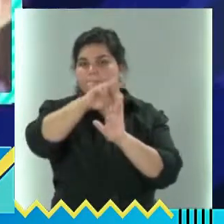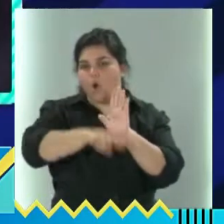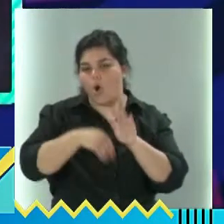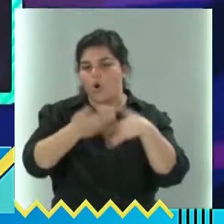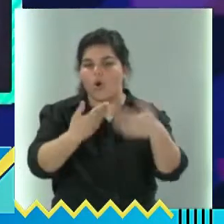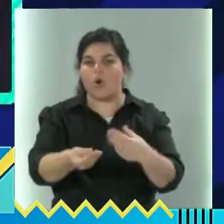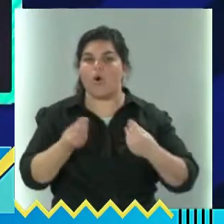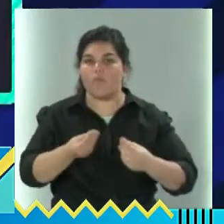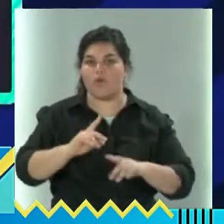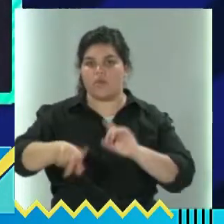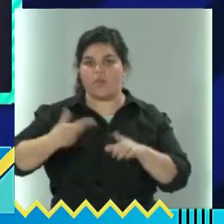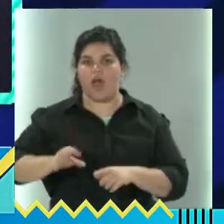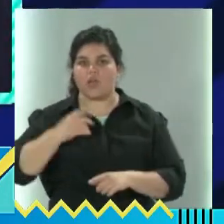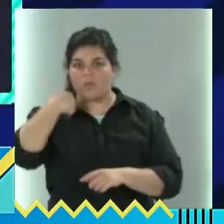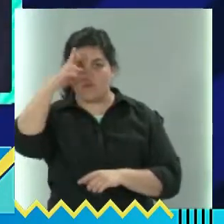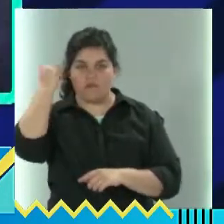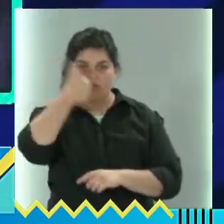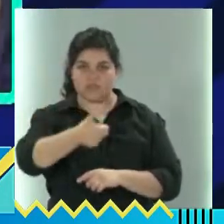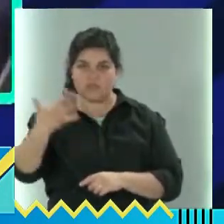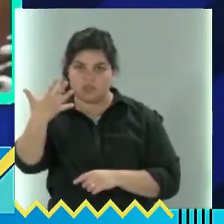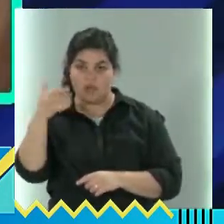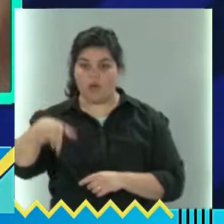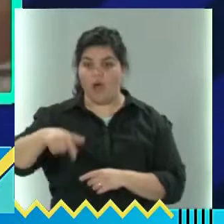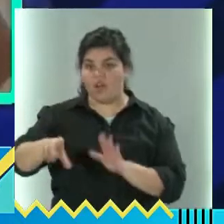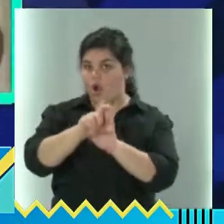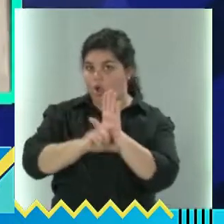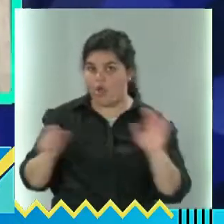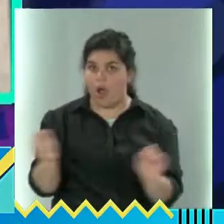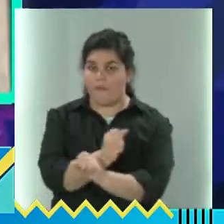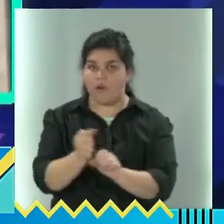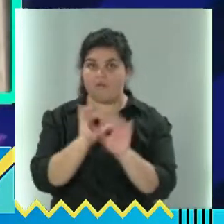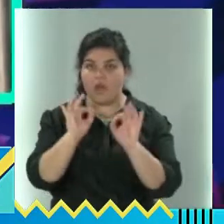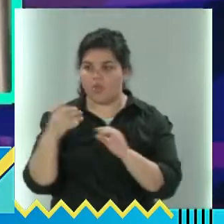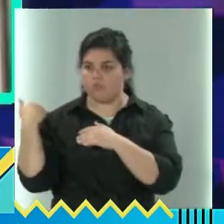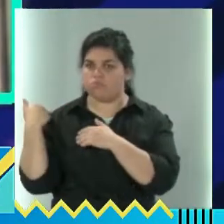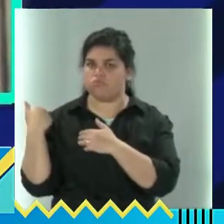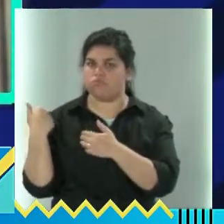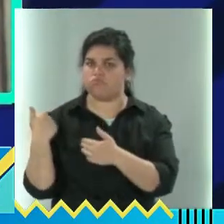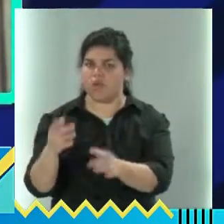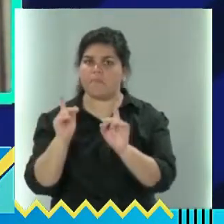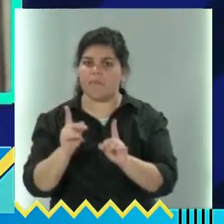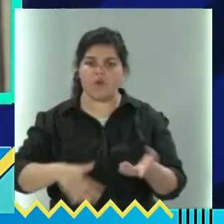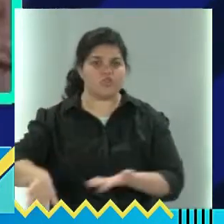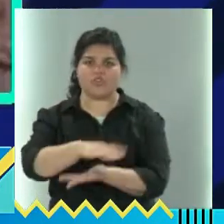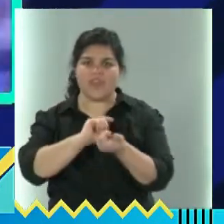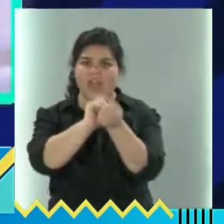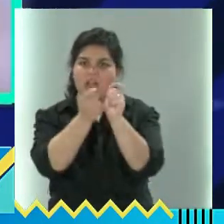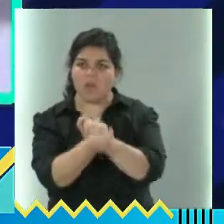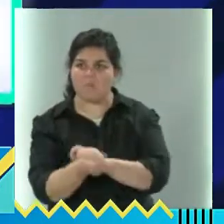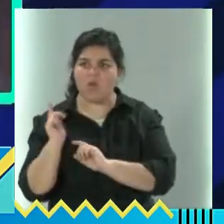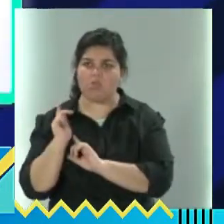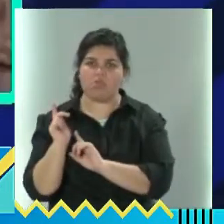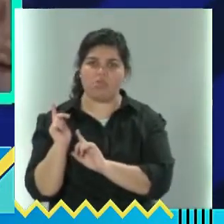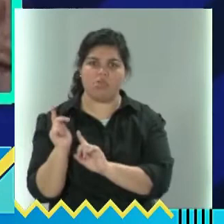en el 65, se sancionó el código que hoy está vigente y ha evolucionado mucho la sociedad. Y con esto nos encontramos que